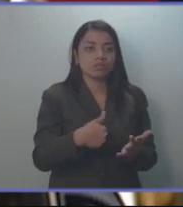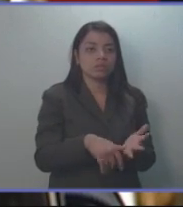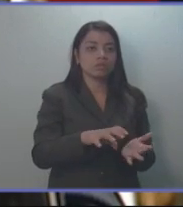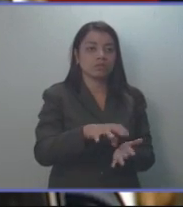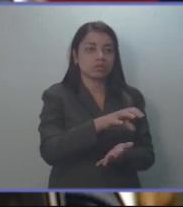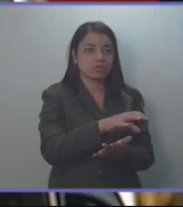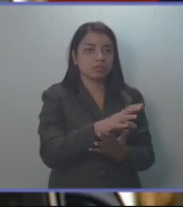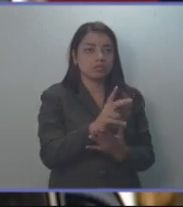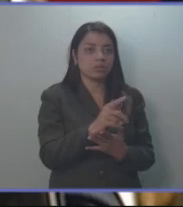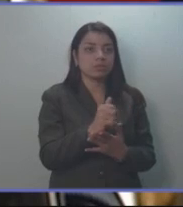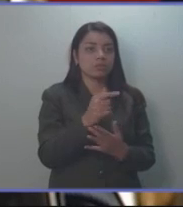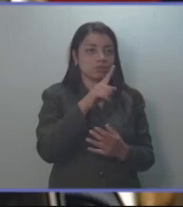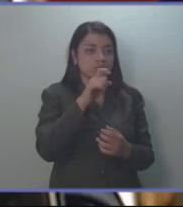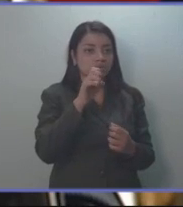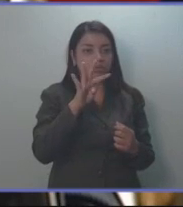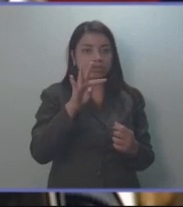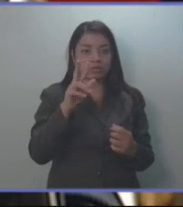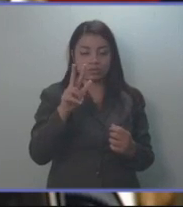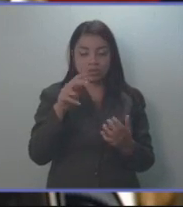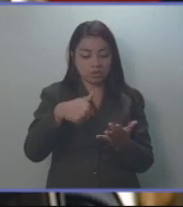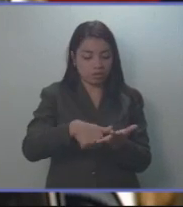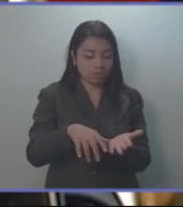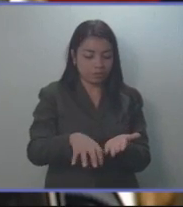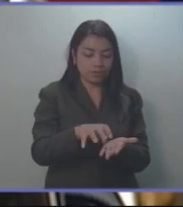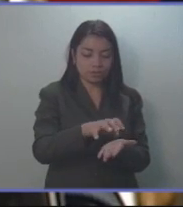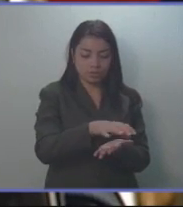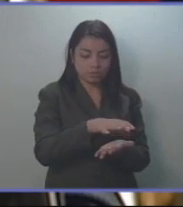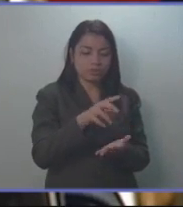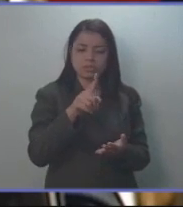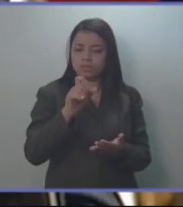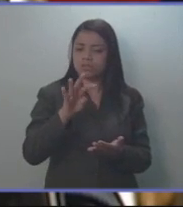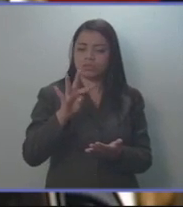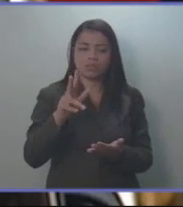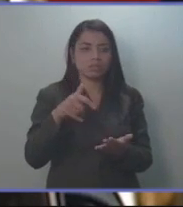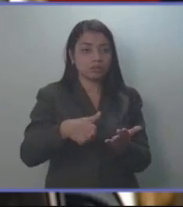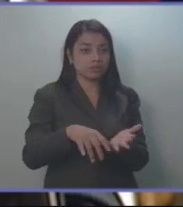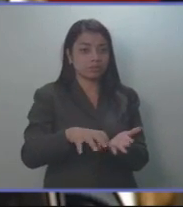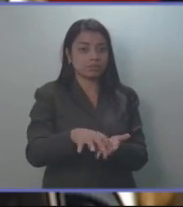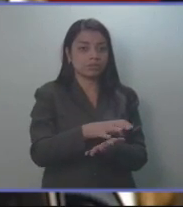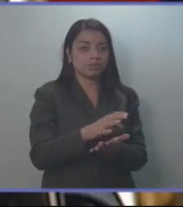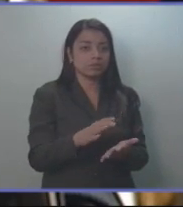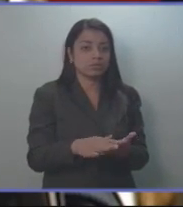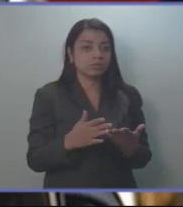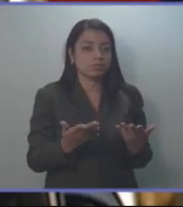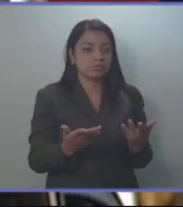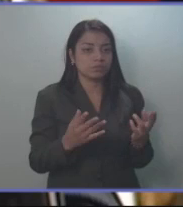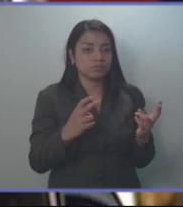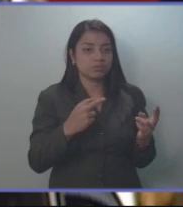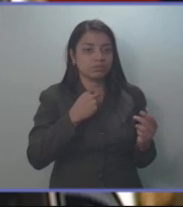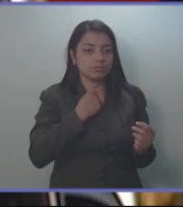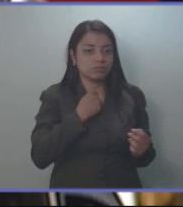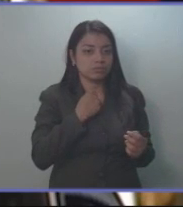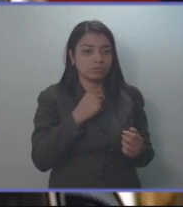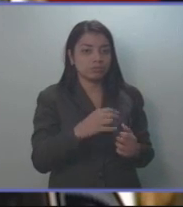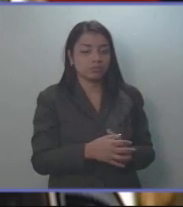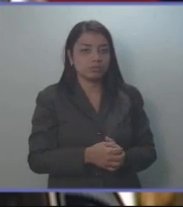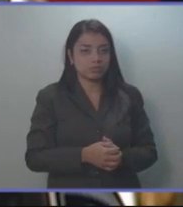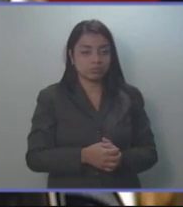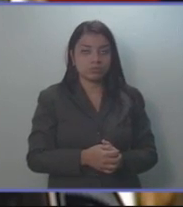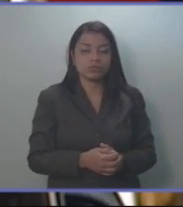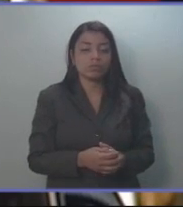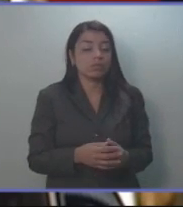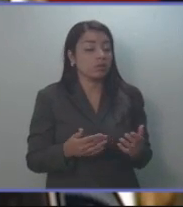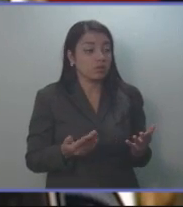municipios, en esos 143 municipios afectados severamente por la sequía.